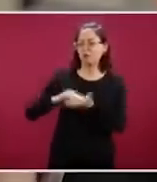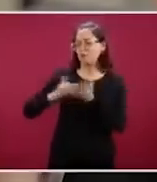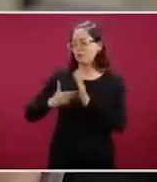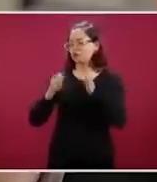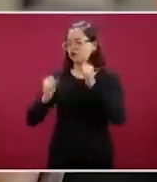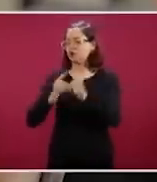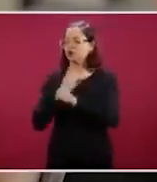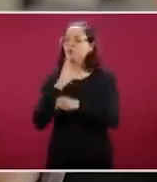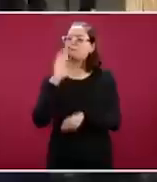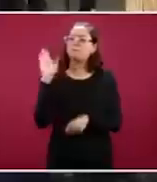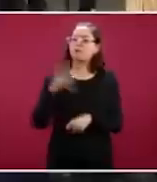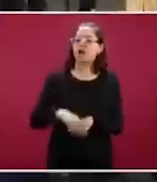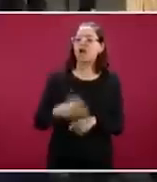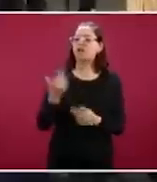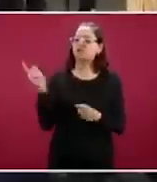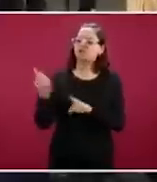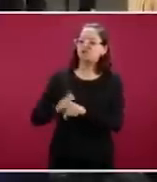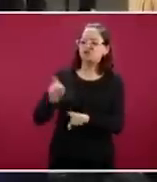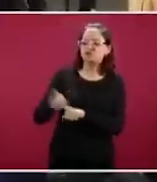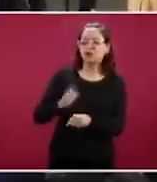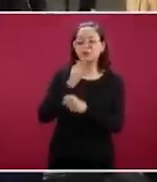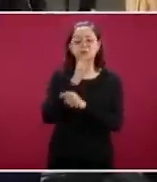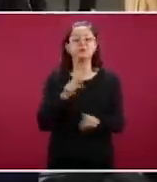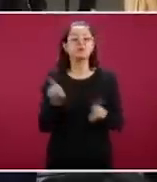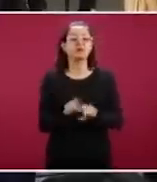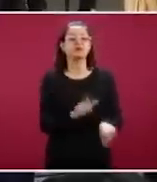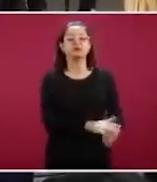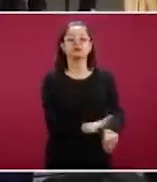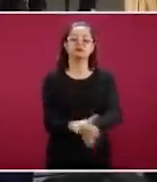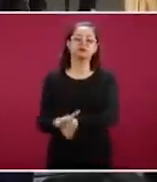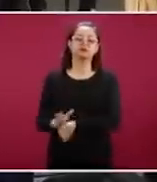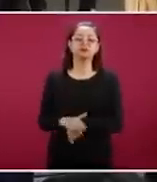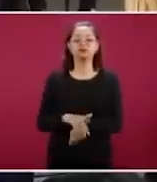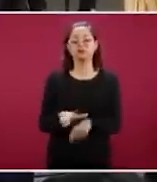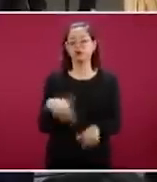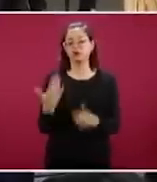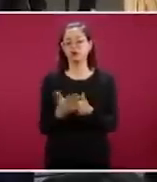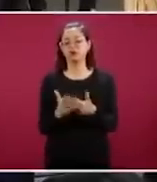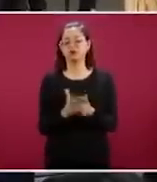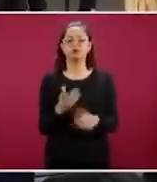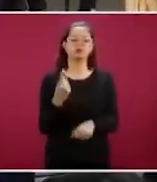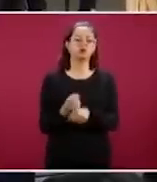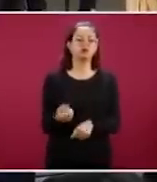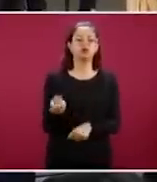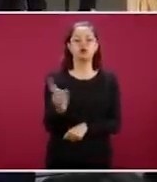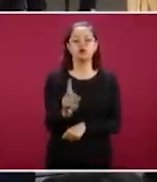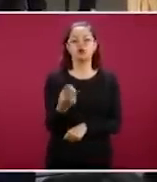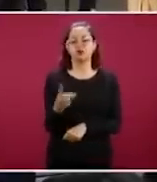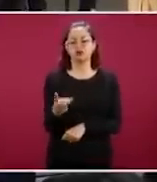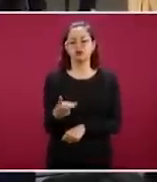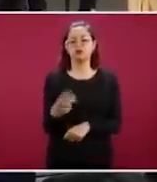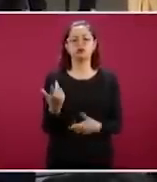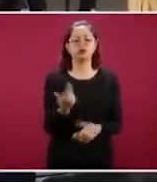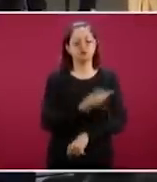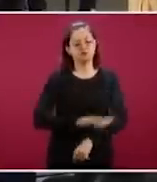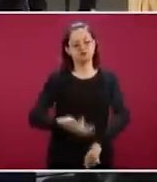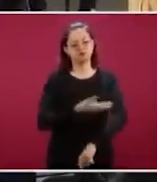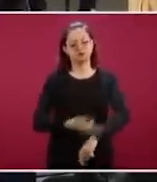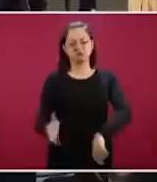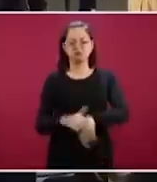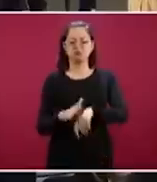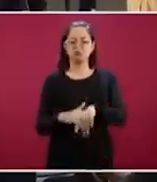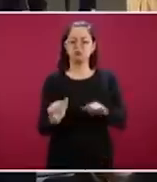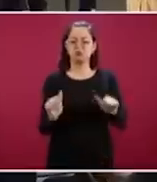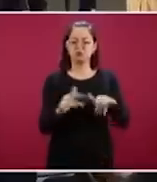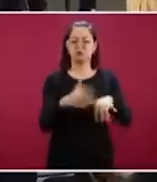de seguridad, incluso así como para la convocatoria de este primero de diciembre. Ellos están haciendo su propia convocatoria,